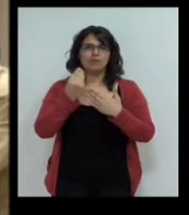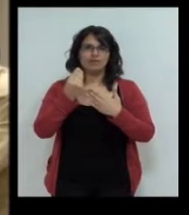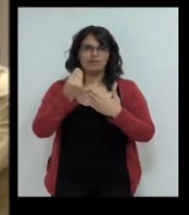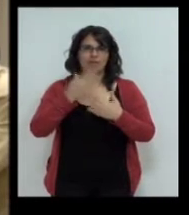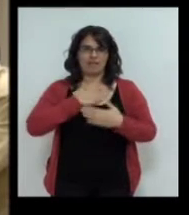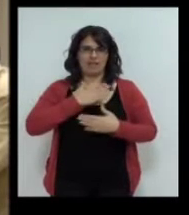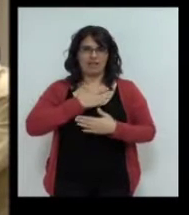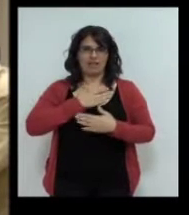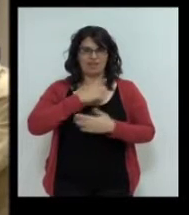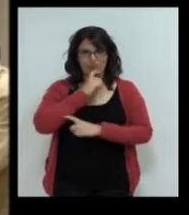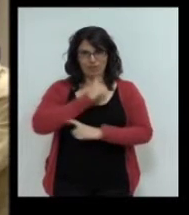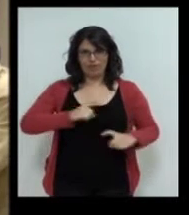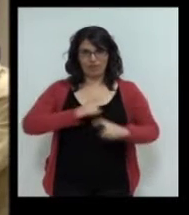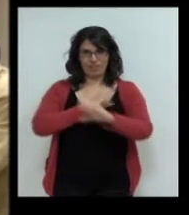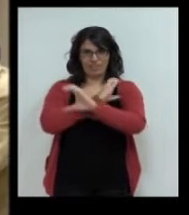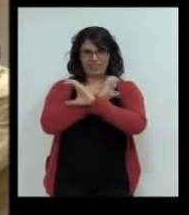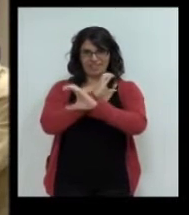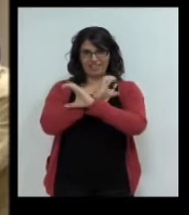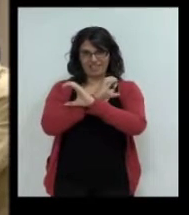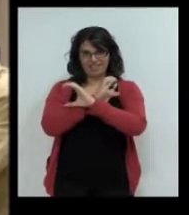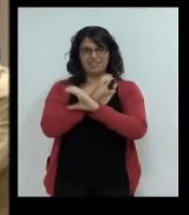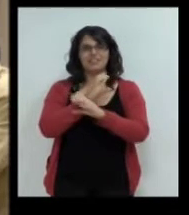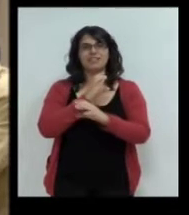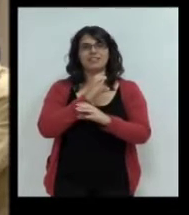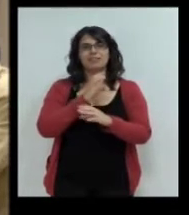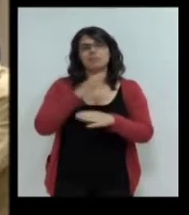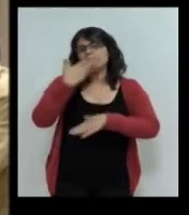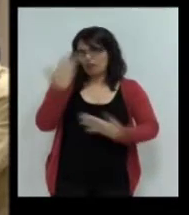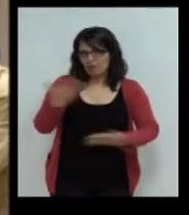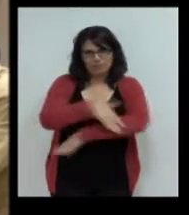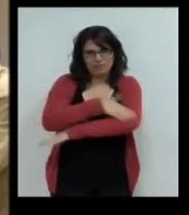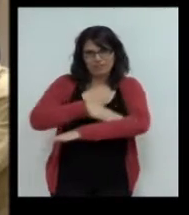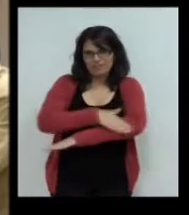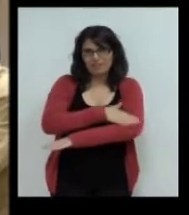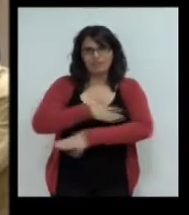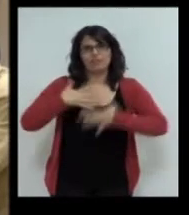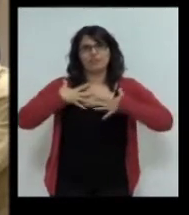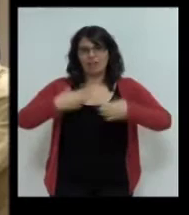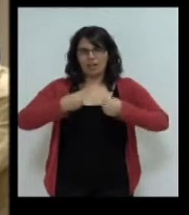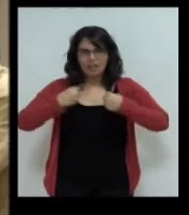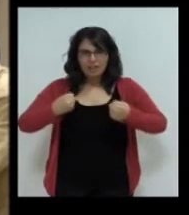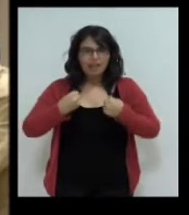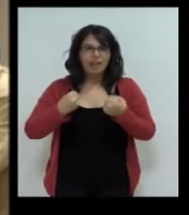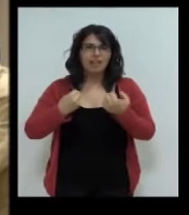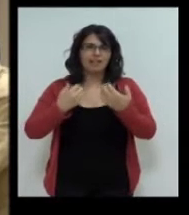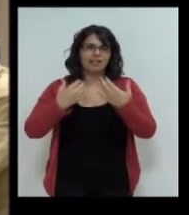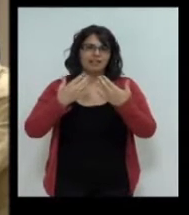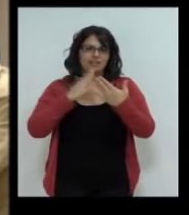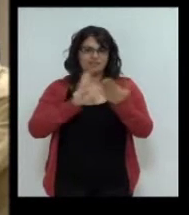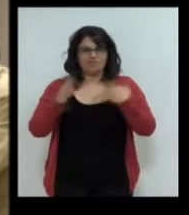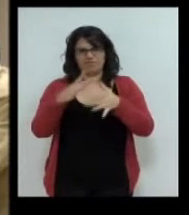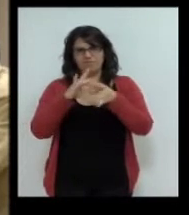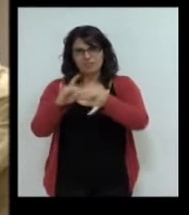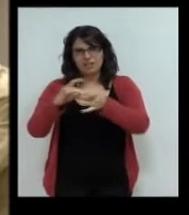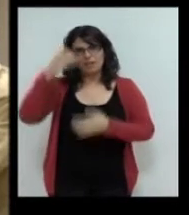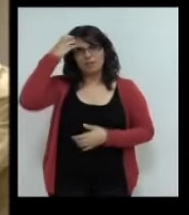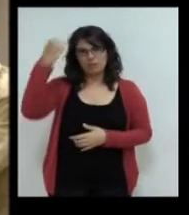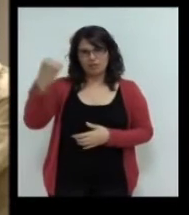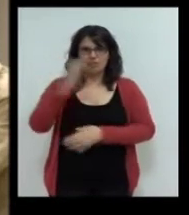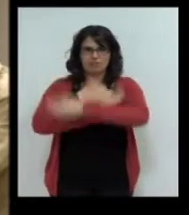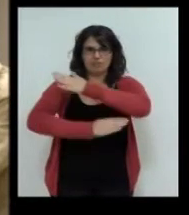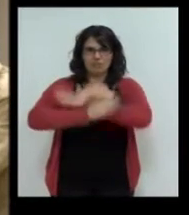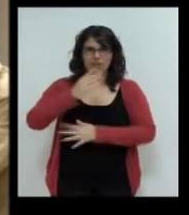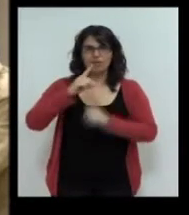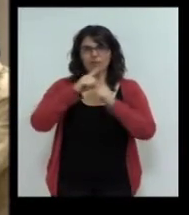de la Fundación CENTAC, entre ellos el Ministerio de Sanidad, a través del Real Patronato sobre la Discapacidad del Corte Inglés, la